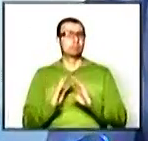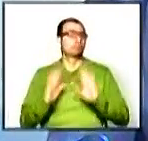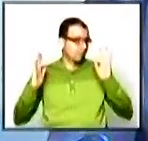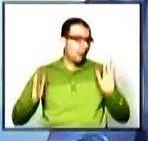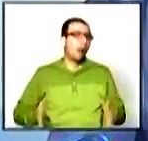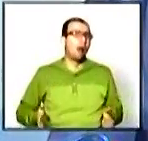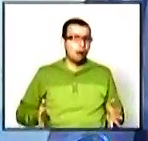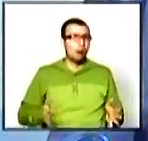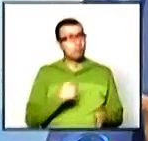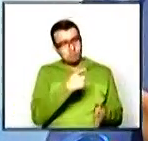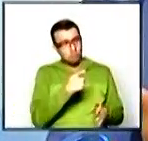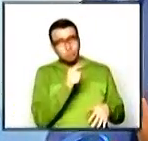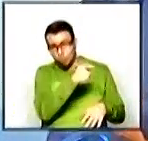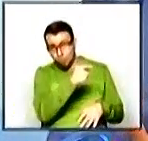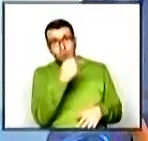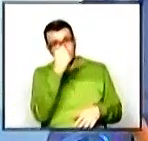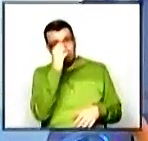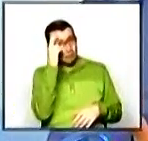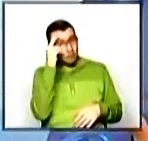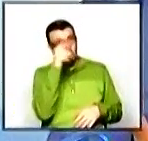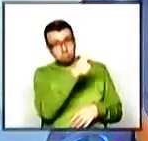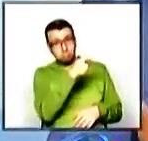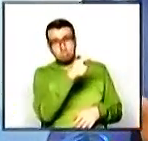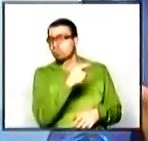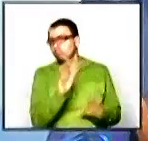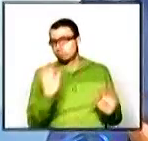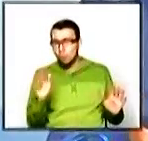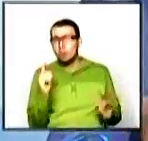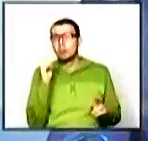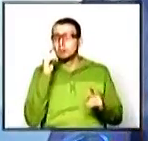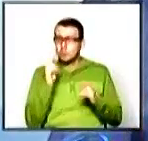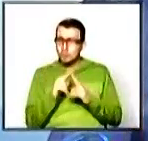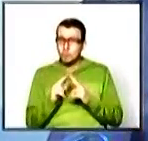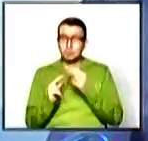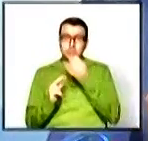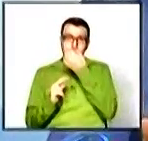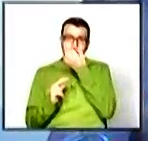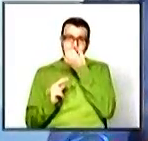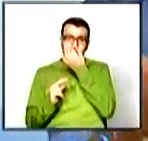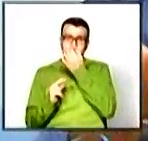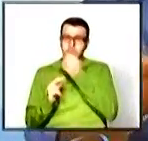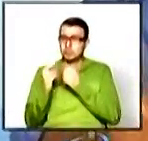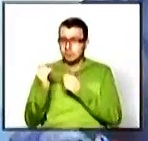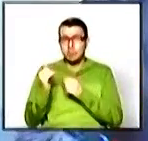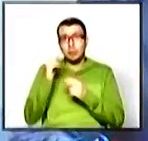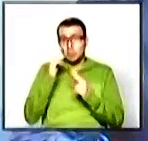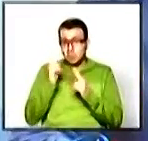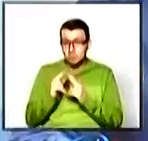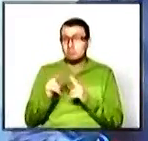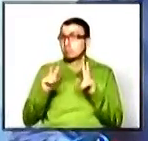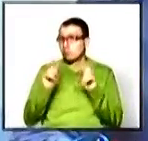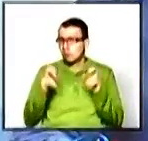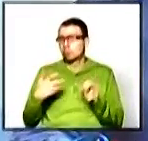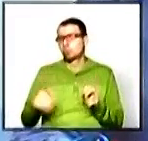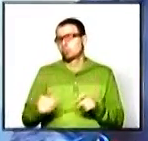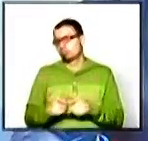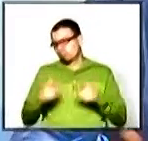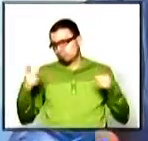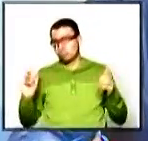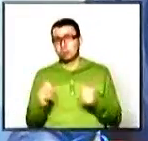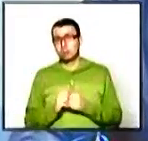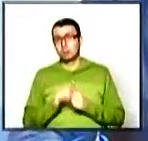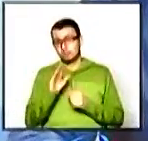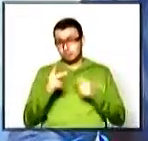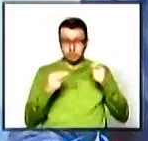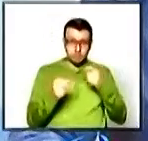todos ustedes conozcan más. Simplemente este es un preámbulo, es un tema muy grande porque vamos a ir a comerciales y vamos a hacer